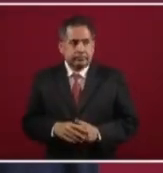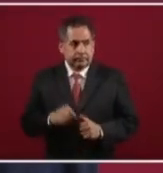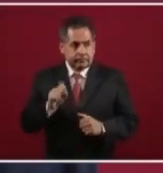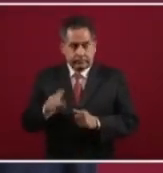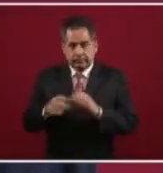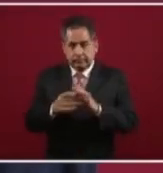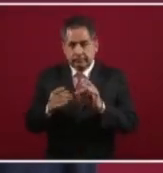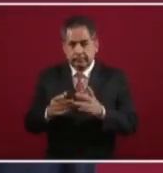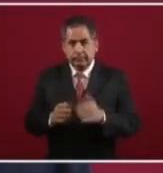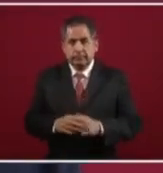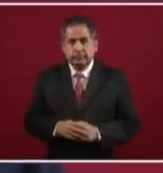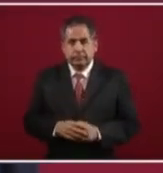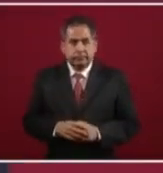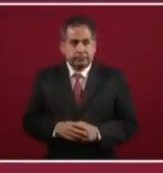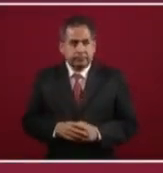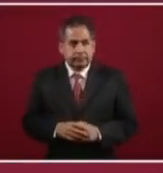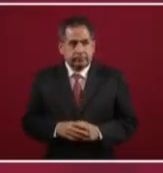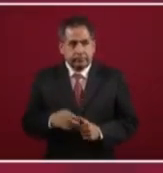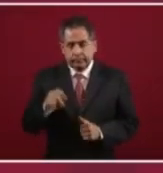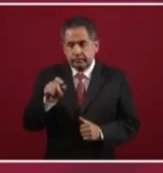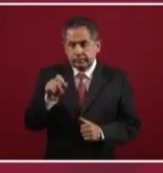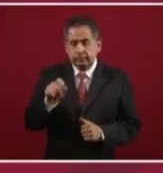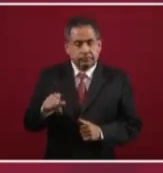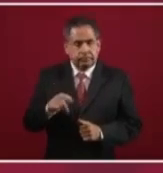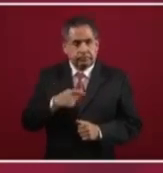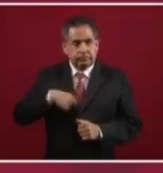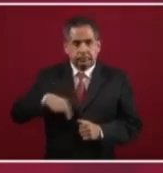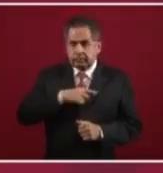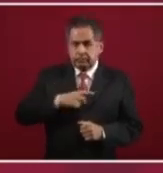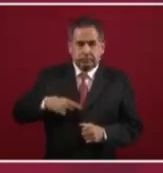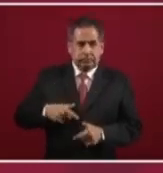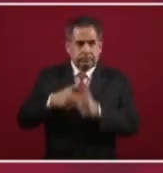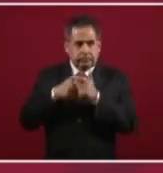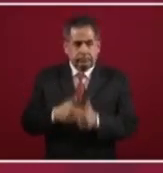vamos a seguir